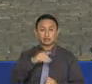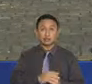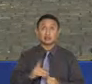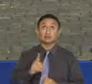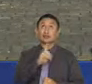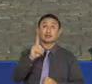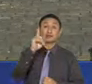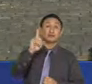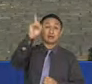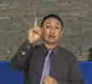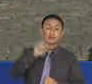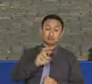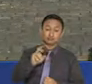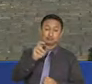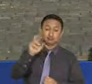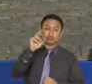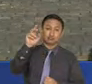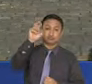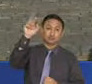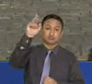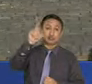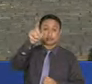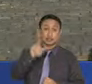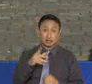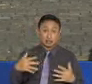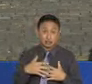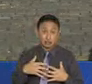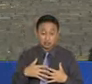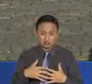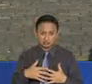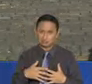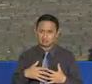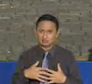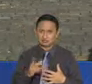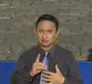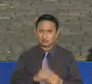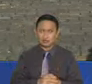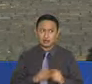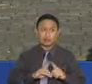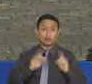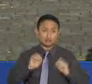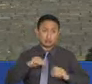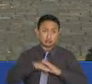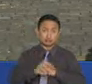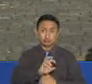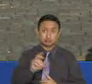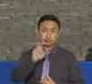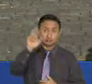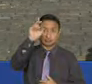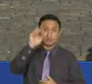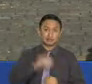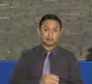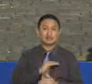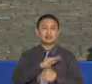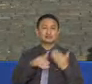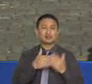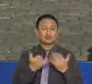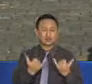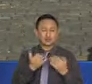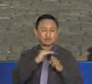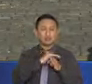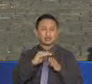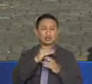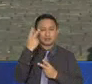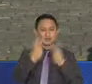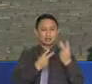hasta las cúpulas no recomendable para aquellas personas que tienen temor a las alturas Así que todos cordialmente invitados